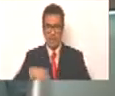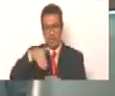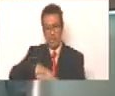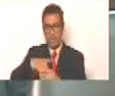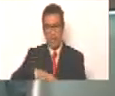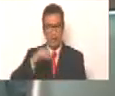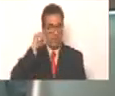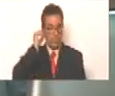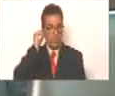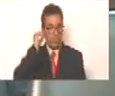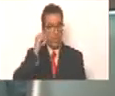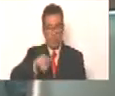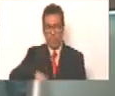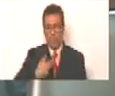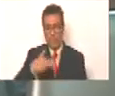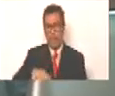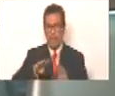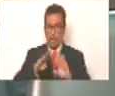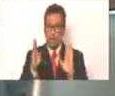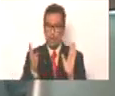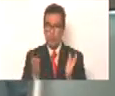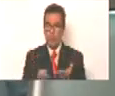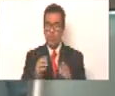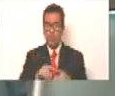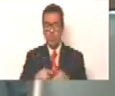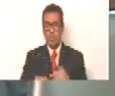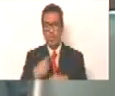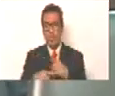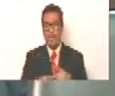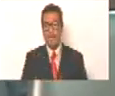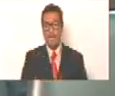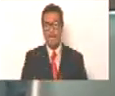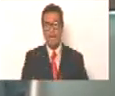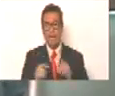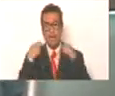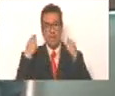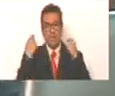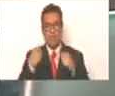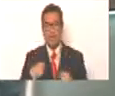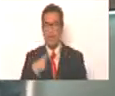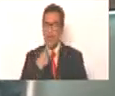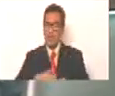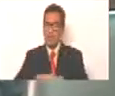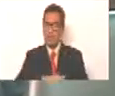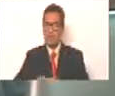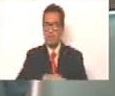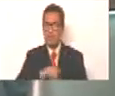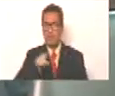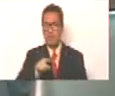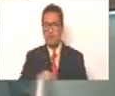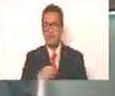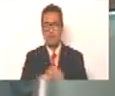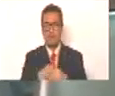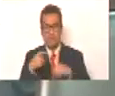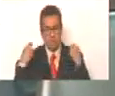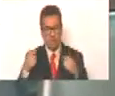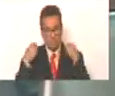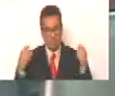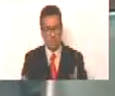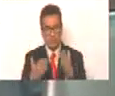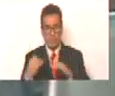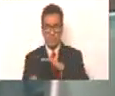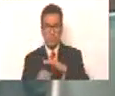universal, y es que no podemos dejar de mencionar que los precursores, y me van a disculpar, y quienes hemos impulsado e institucionalizado el